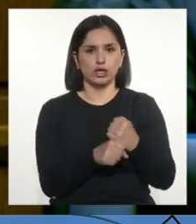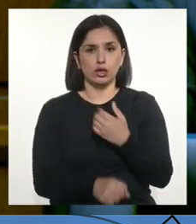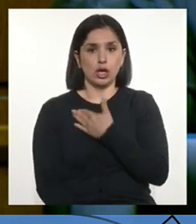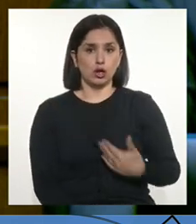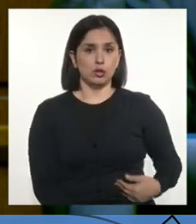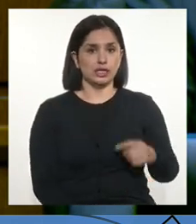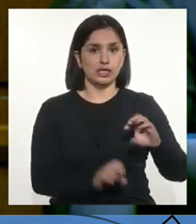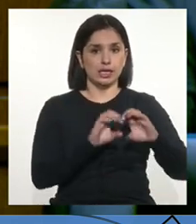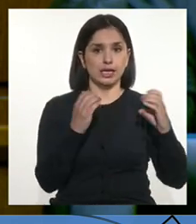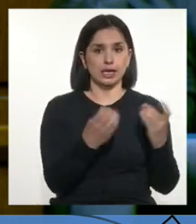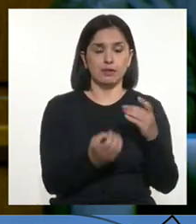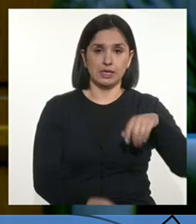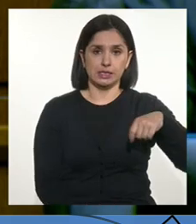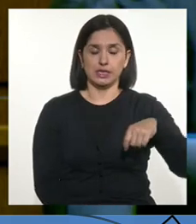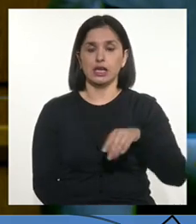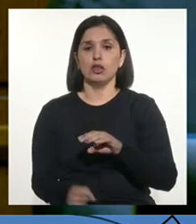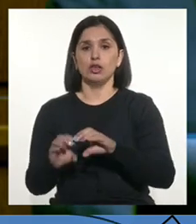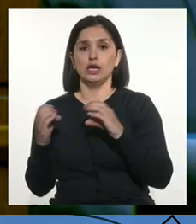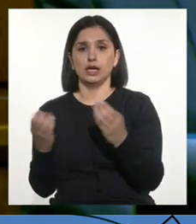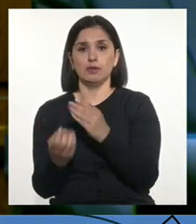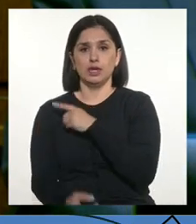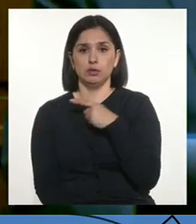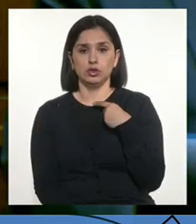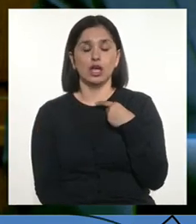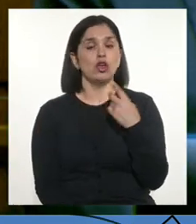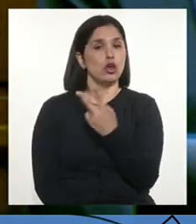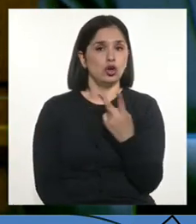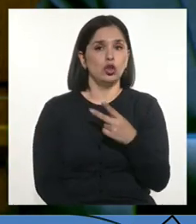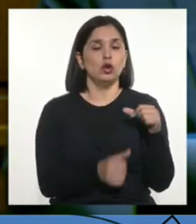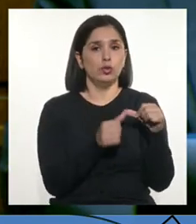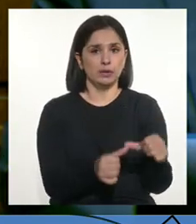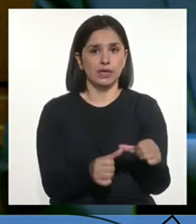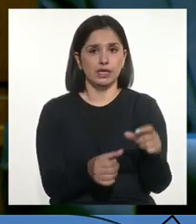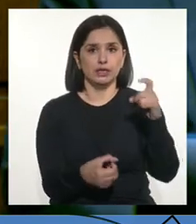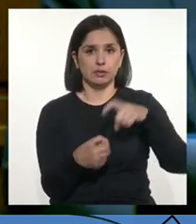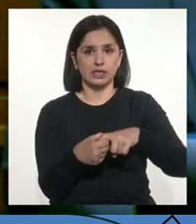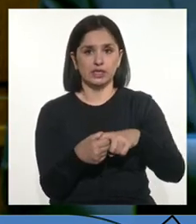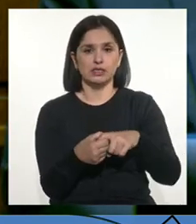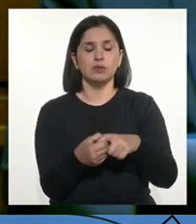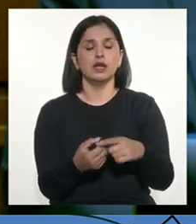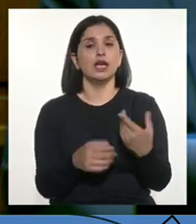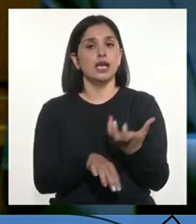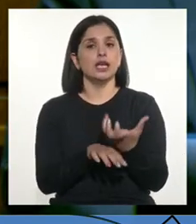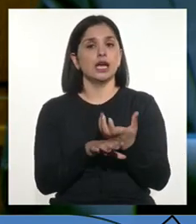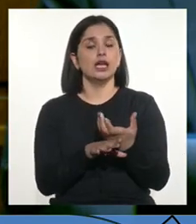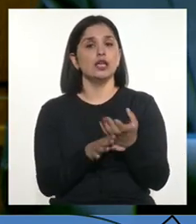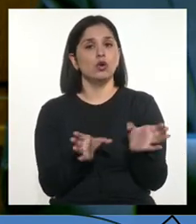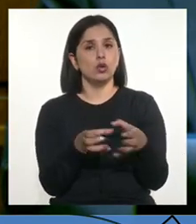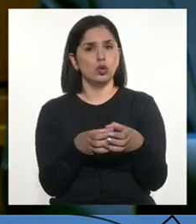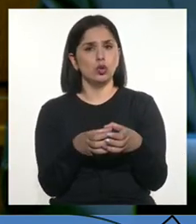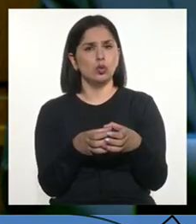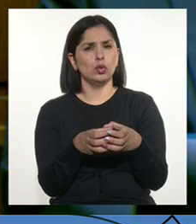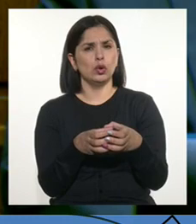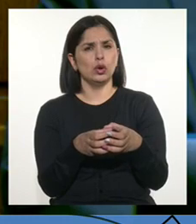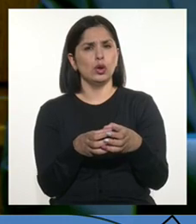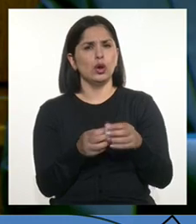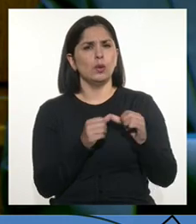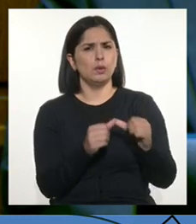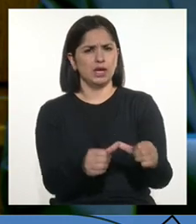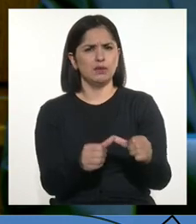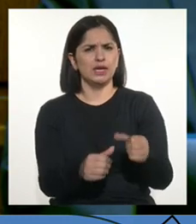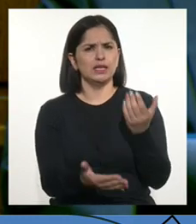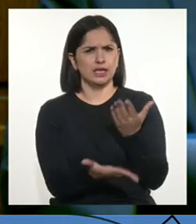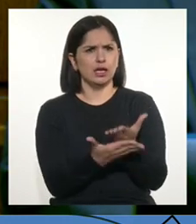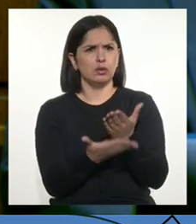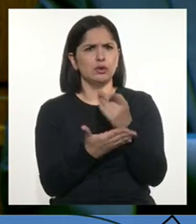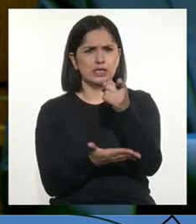de la cámara y del senado esté en permanente pero que en definitiva haya un cuerpo de gobierno permanente que le saque provecho a esta institución que tenemos entre